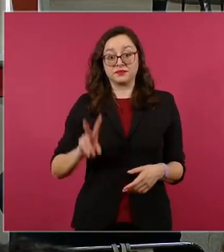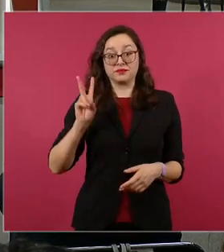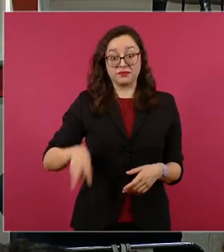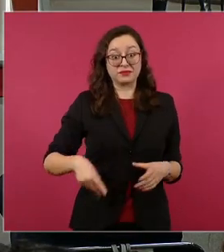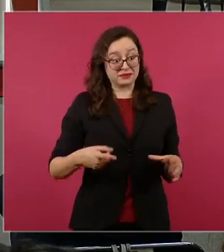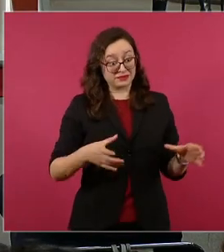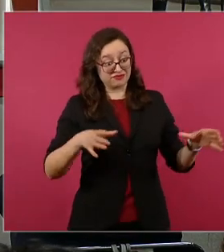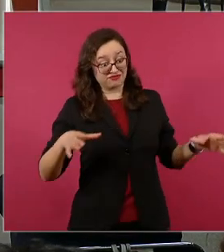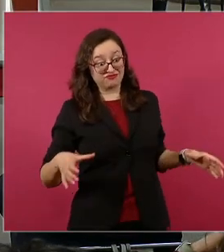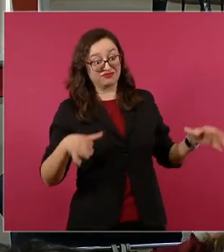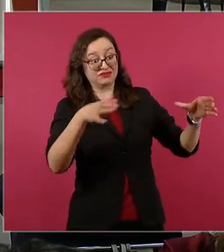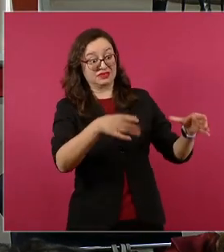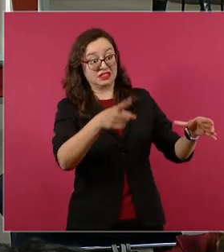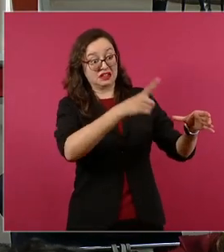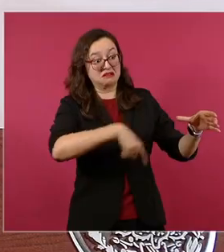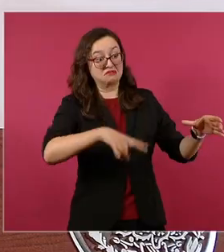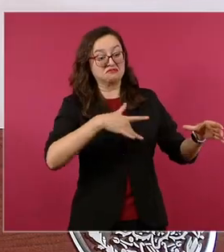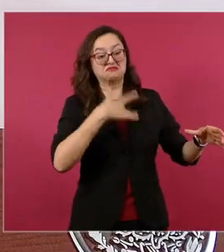poder